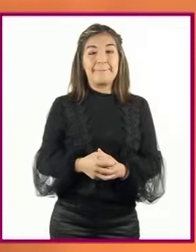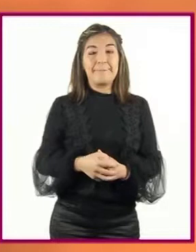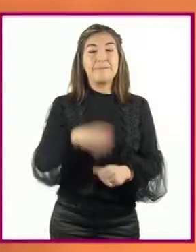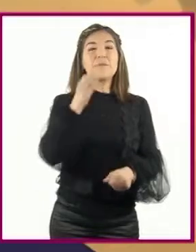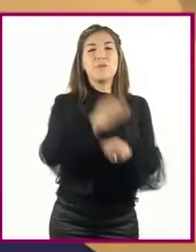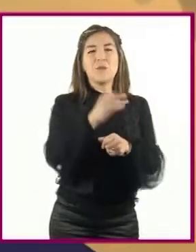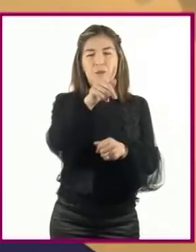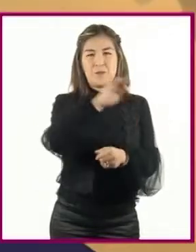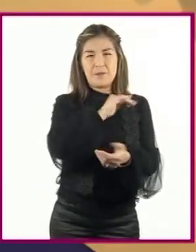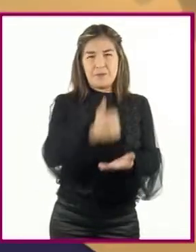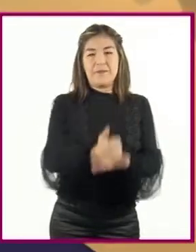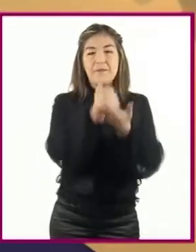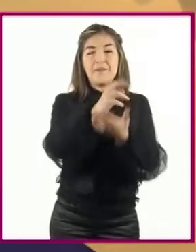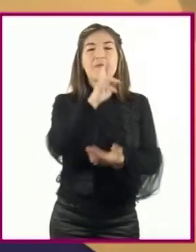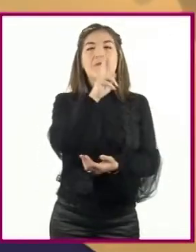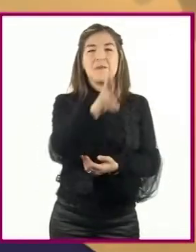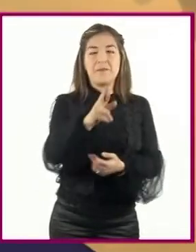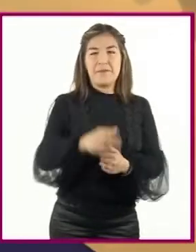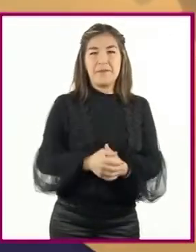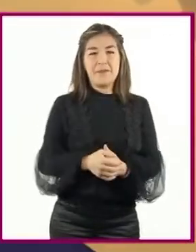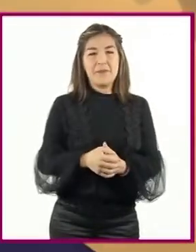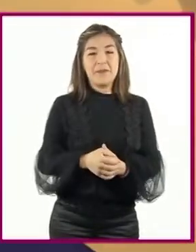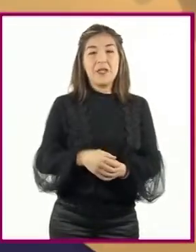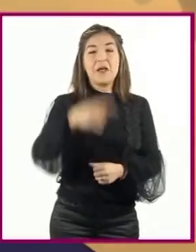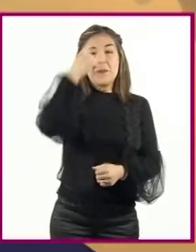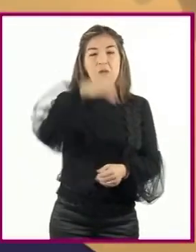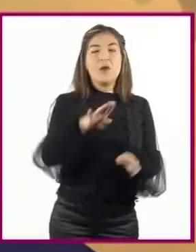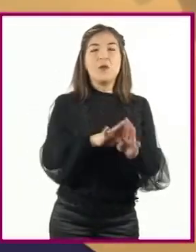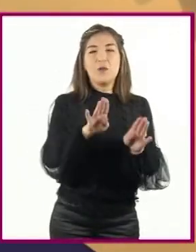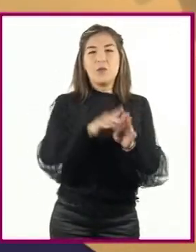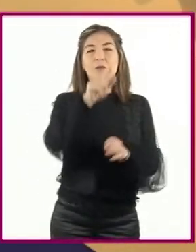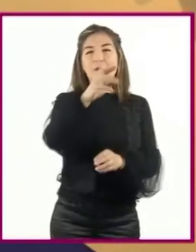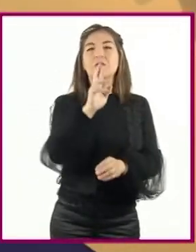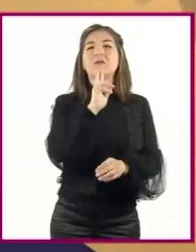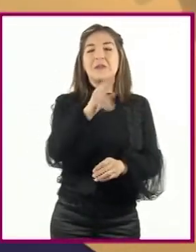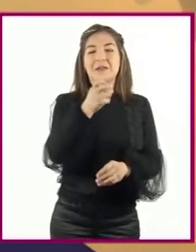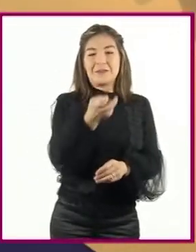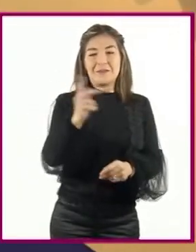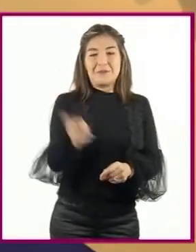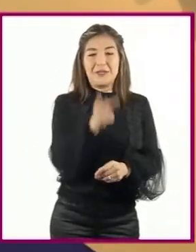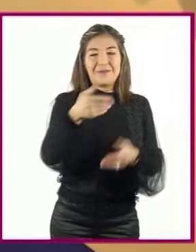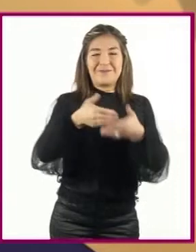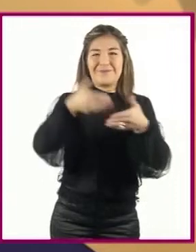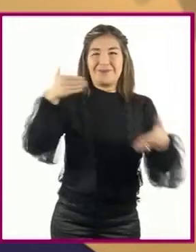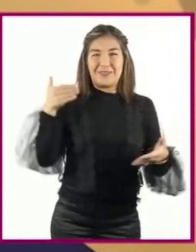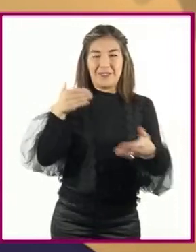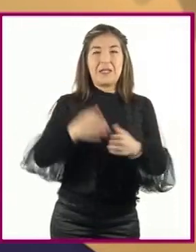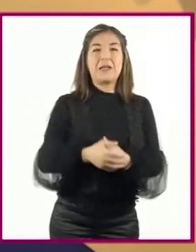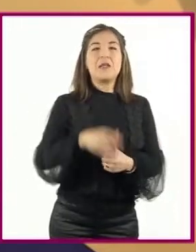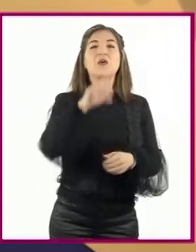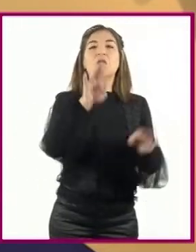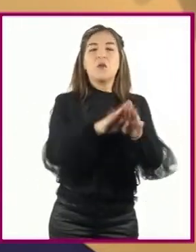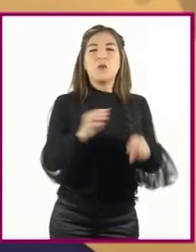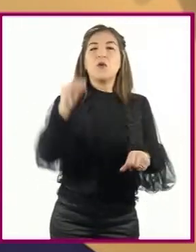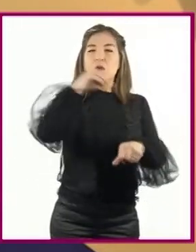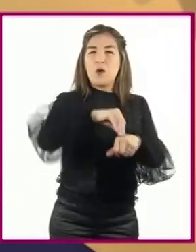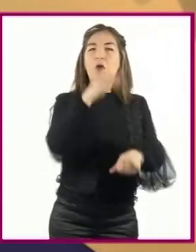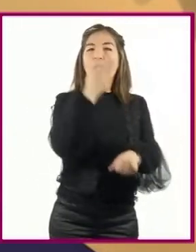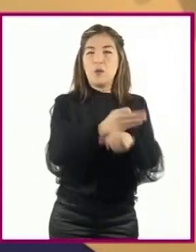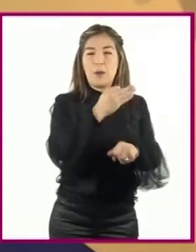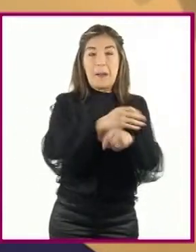preguntas? Para construir argumentos que nos ayuden a responder las preguntas anteriores, apliquemos la